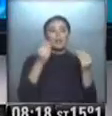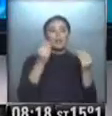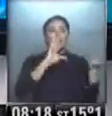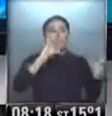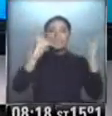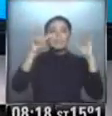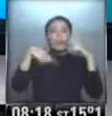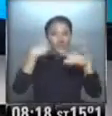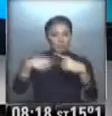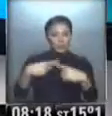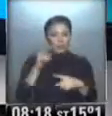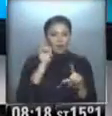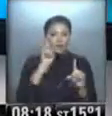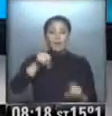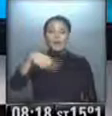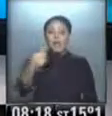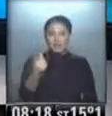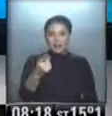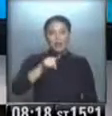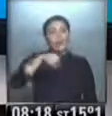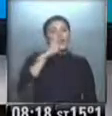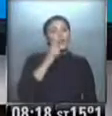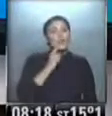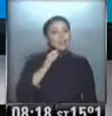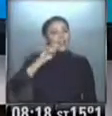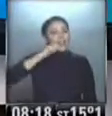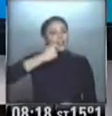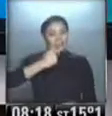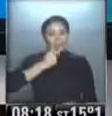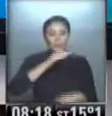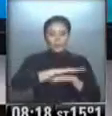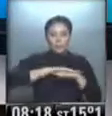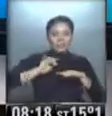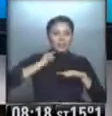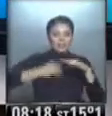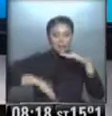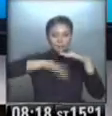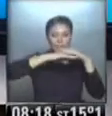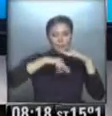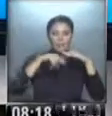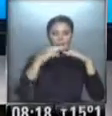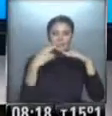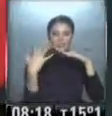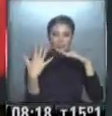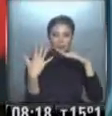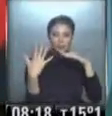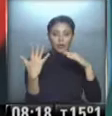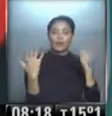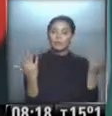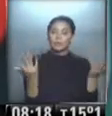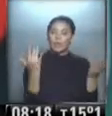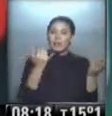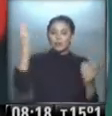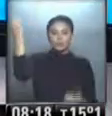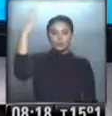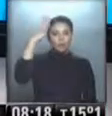pronóstico extendido. Para mañana, otro día muy agradable, la mínima 13, la máxima 25, con